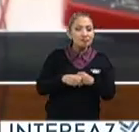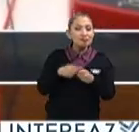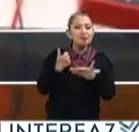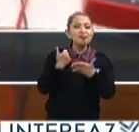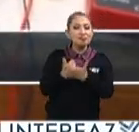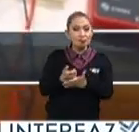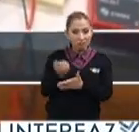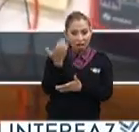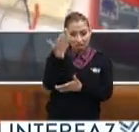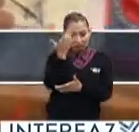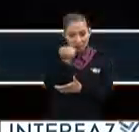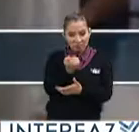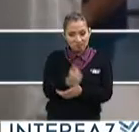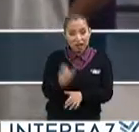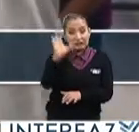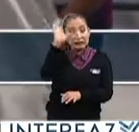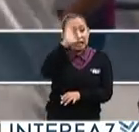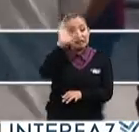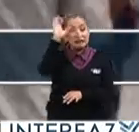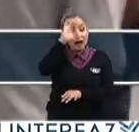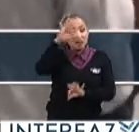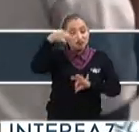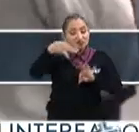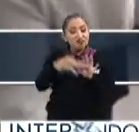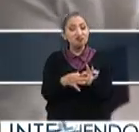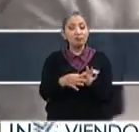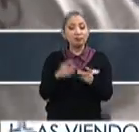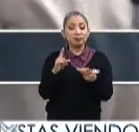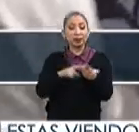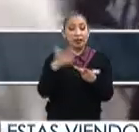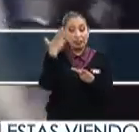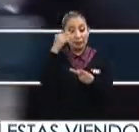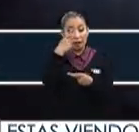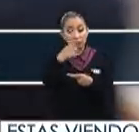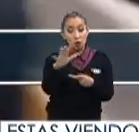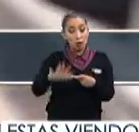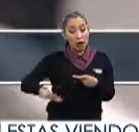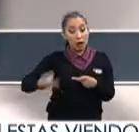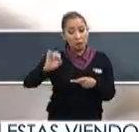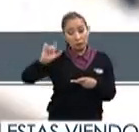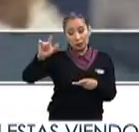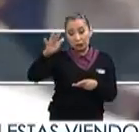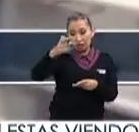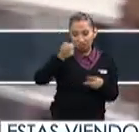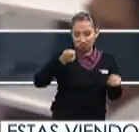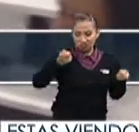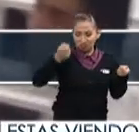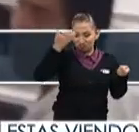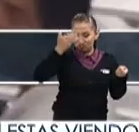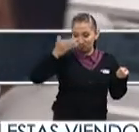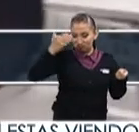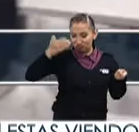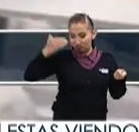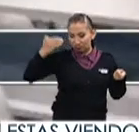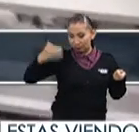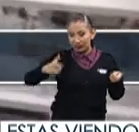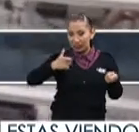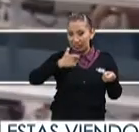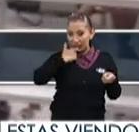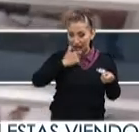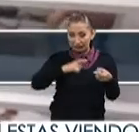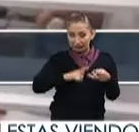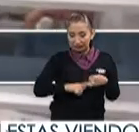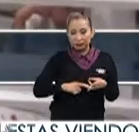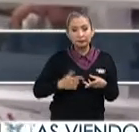que domine las ciencias básicas, que domine, por supuesto, sus áreas de especialidad, el